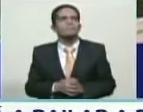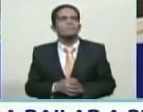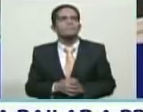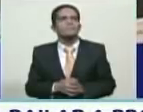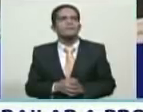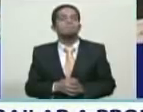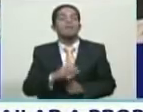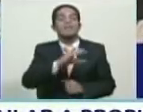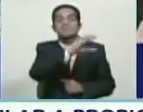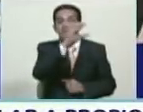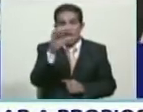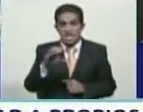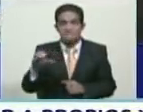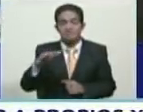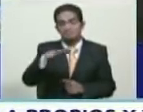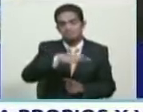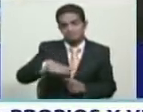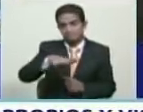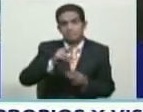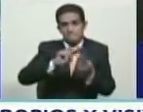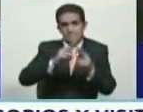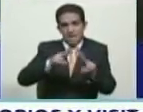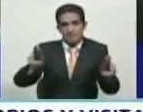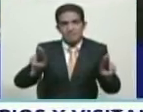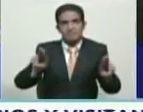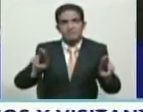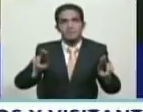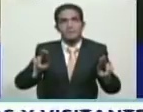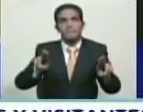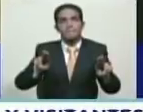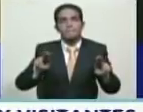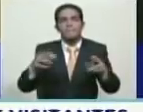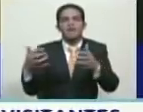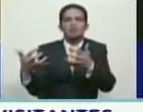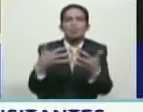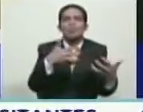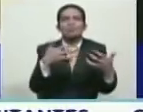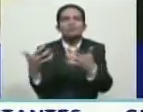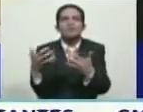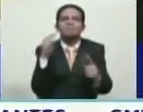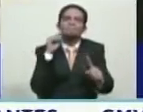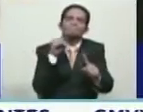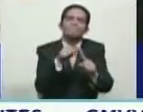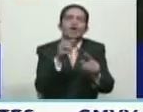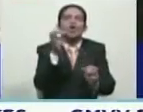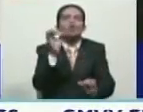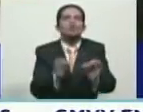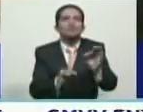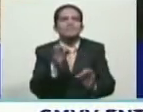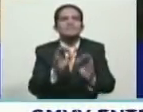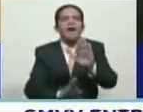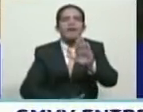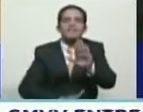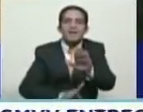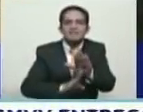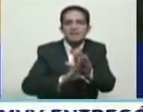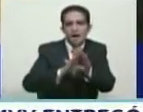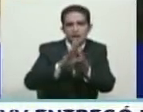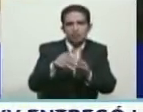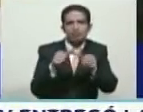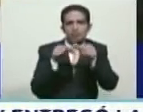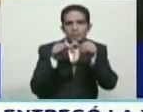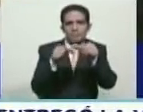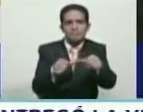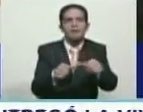el Caribe es una zona de paz, de lucha por la justicia y el desarrollo sostenible.